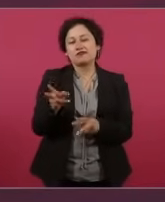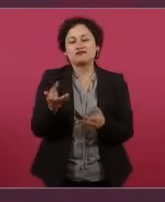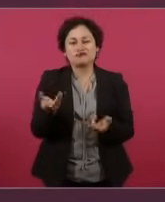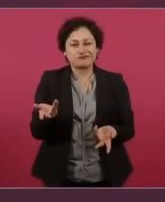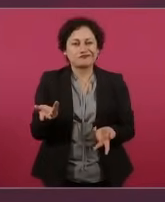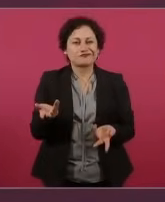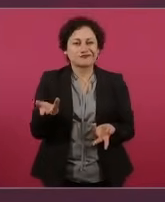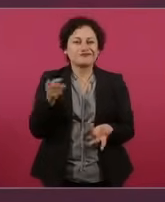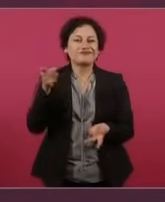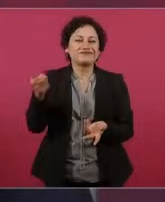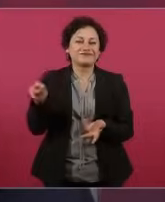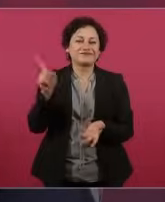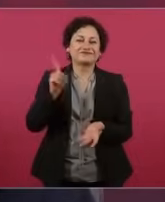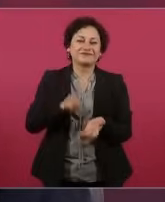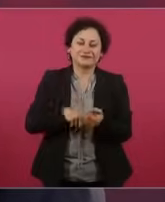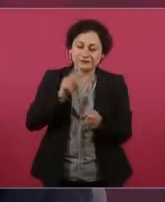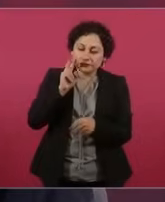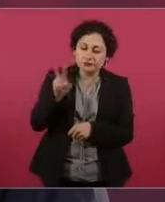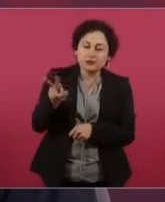cuándo traen línea.